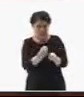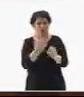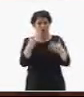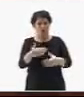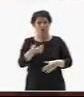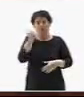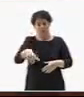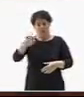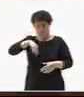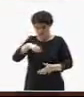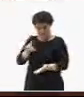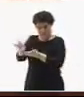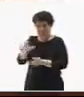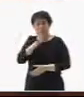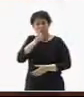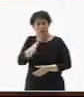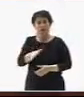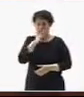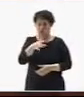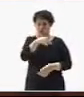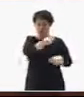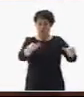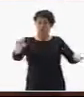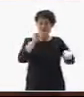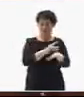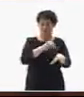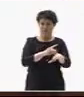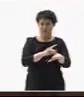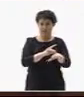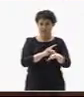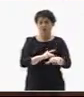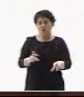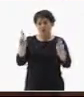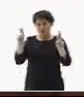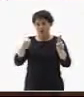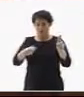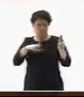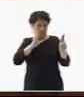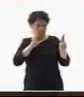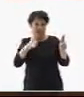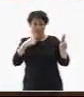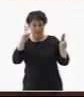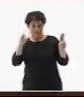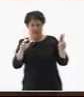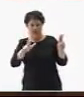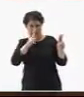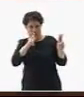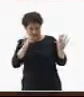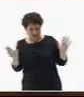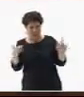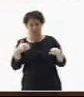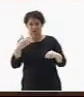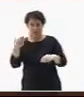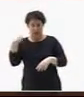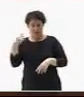enfermos. Yo espero que acusaciones graves que se han hecho de aquí, como la que dijo el portavoz